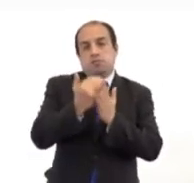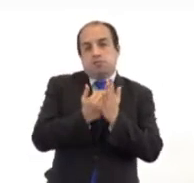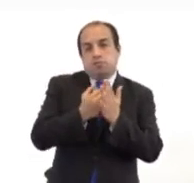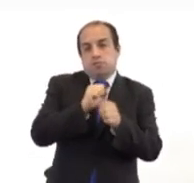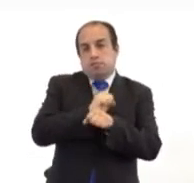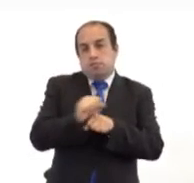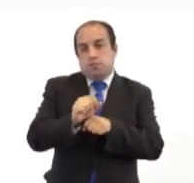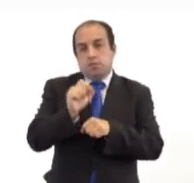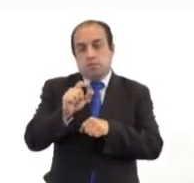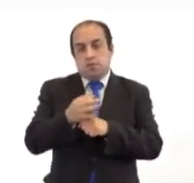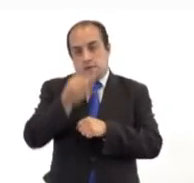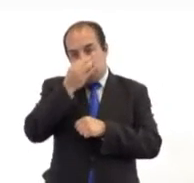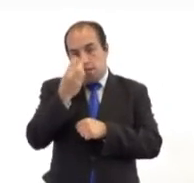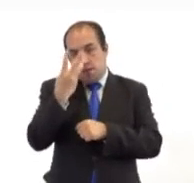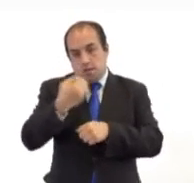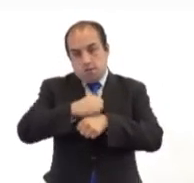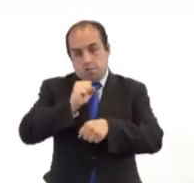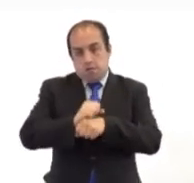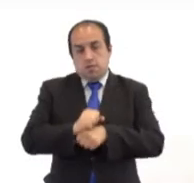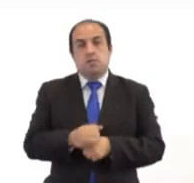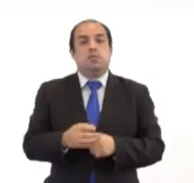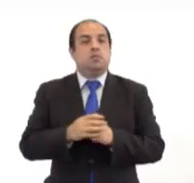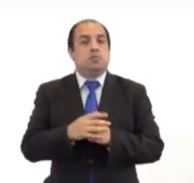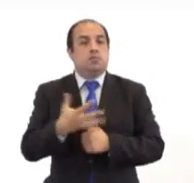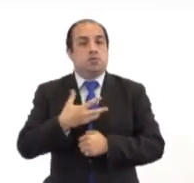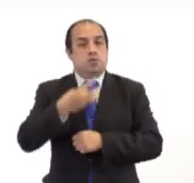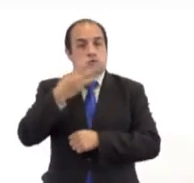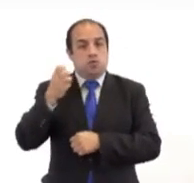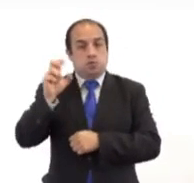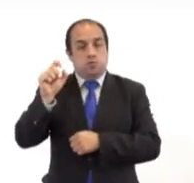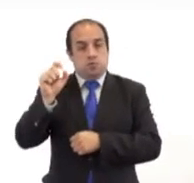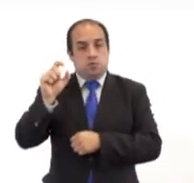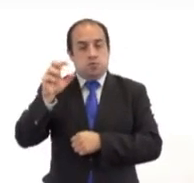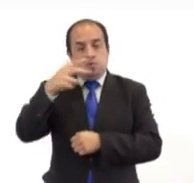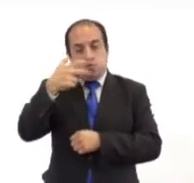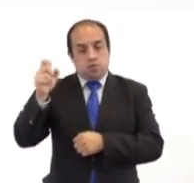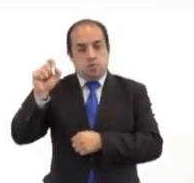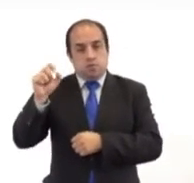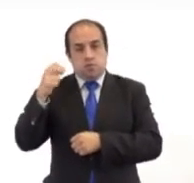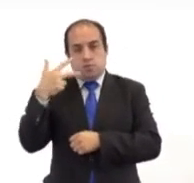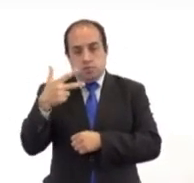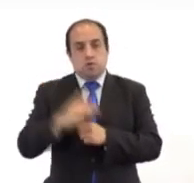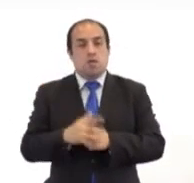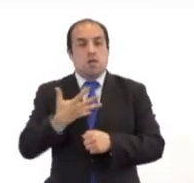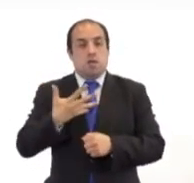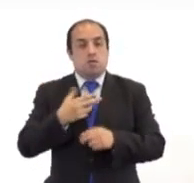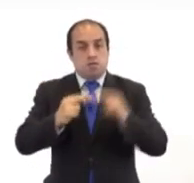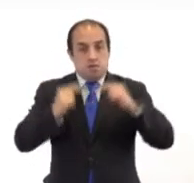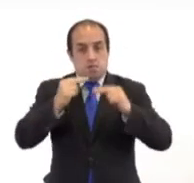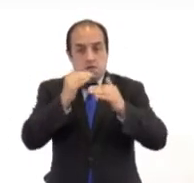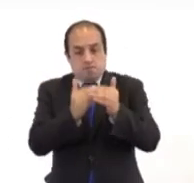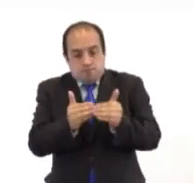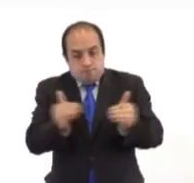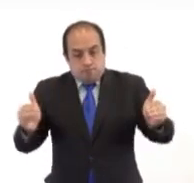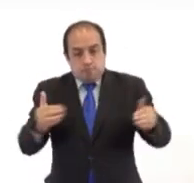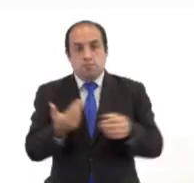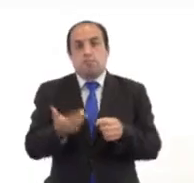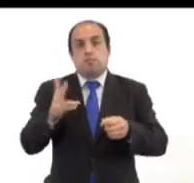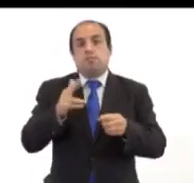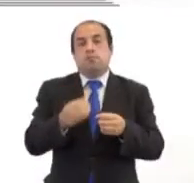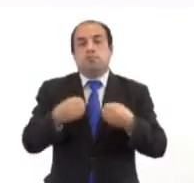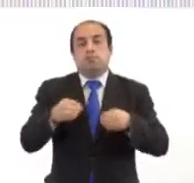3 semanas, que fue de 828. Aunque recordemos, pues estábamos en niveles mucho más amplios de ocupación hospitalaria y